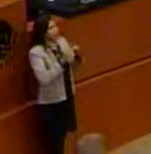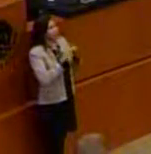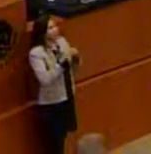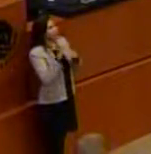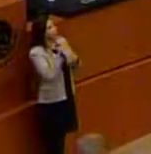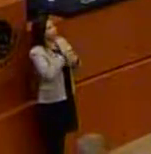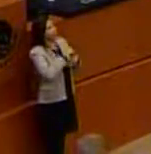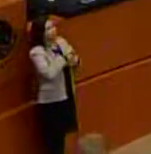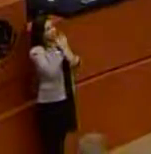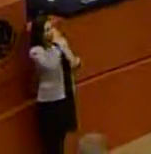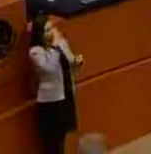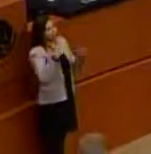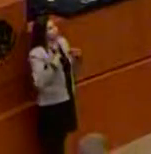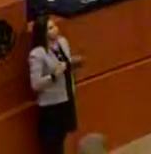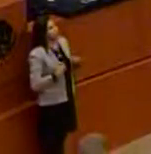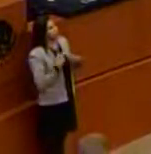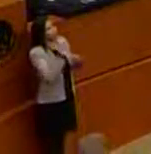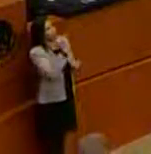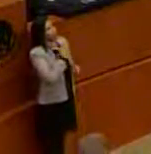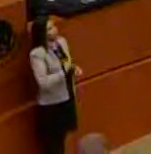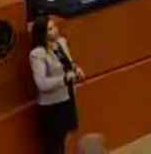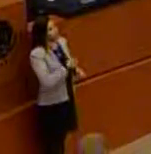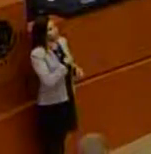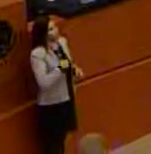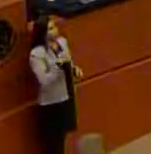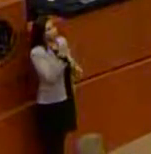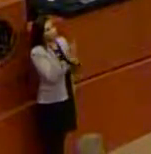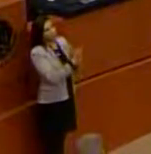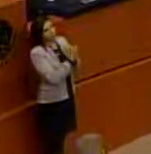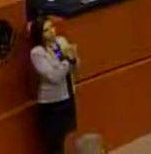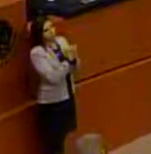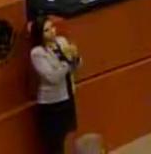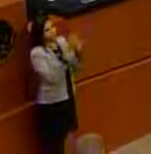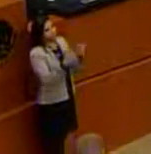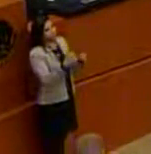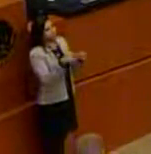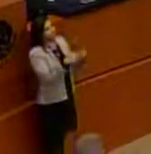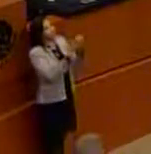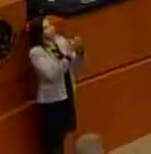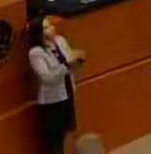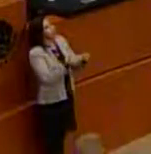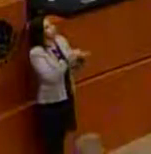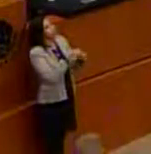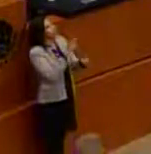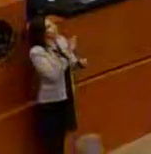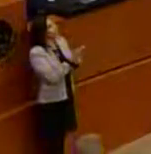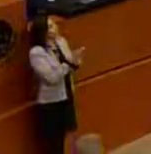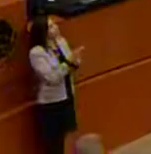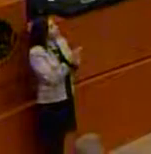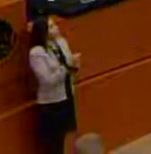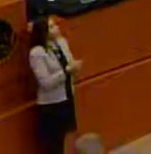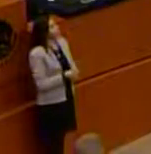adicional para los habitantes suizos. Y este es un problema, obviamente, en una sociedad